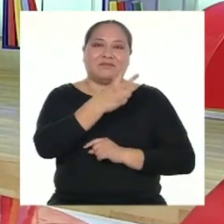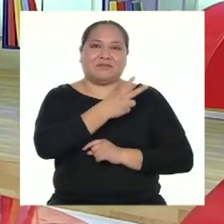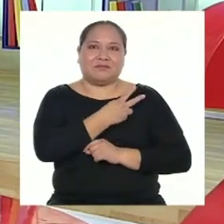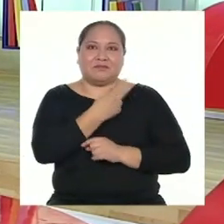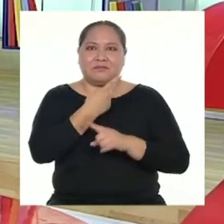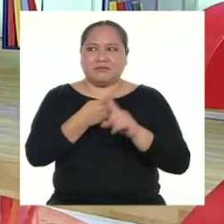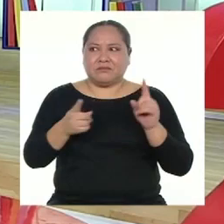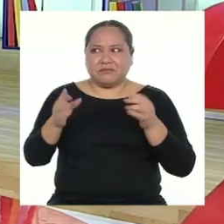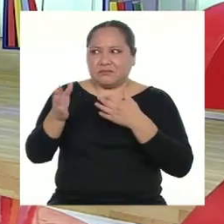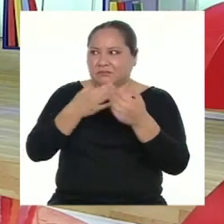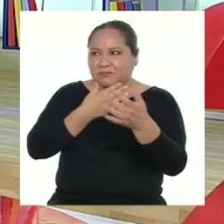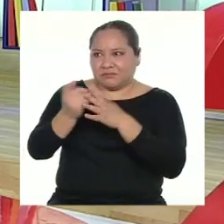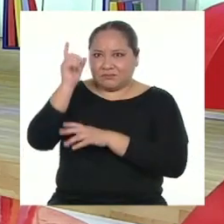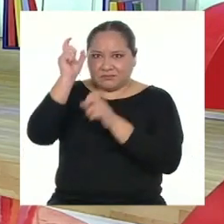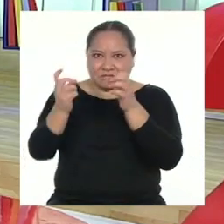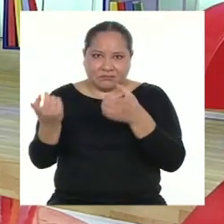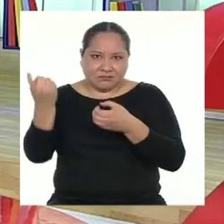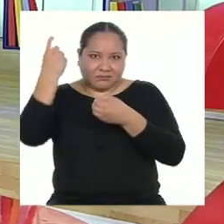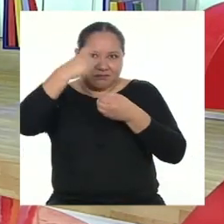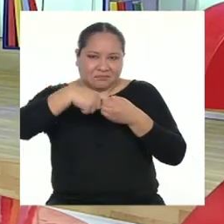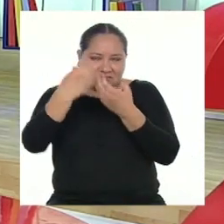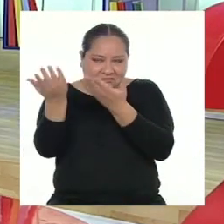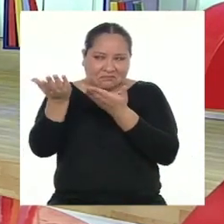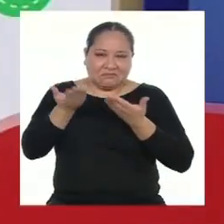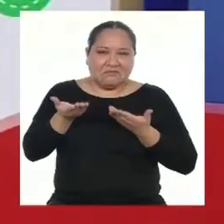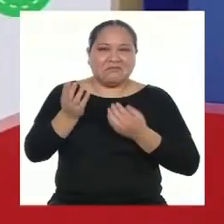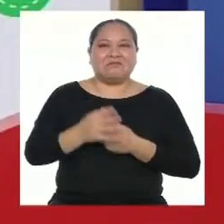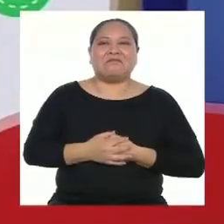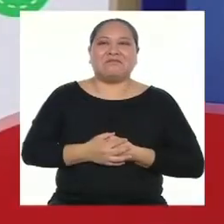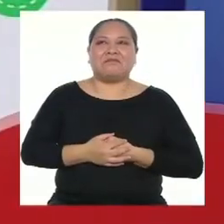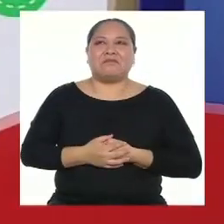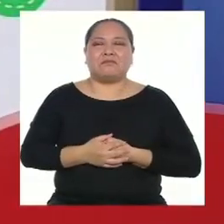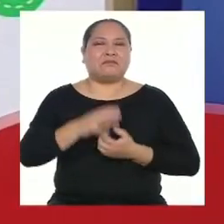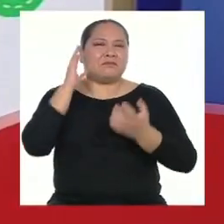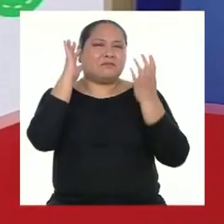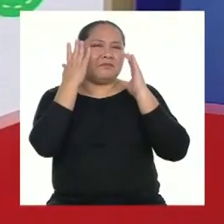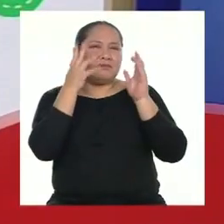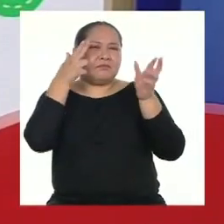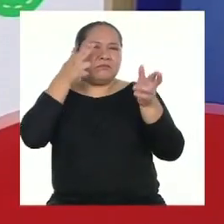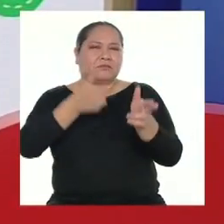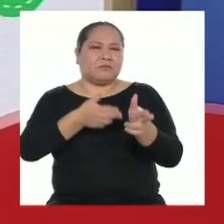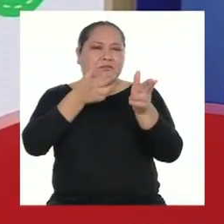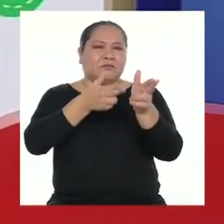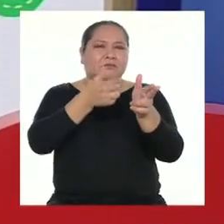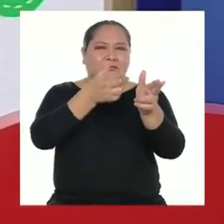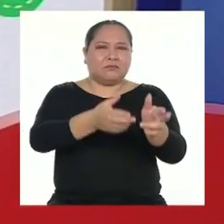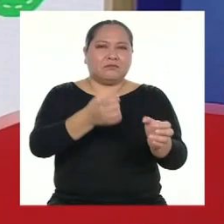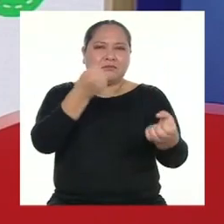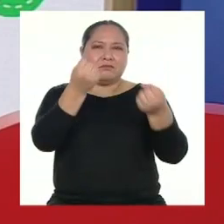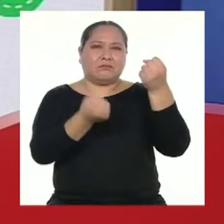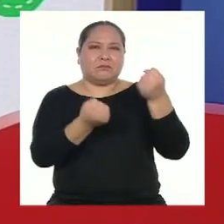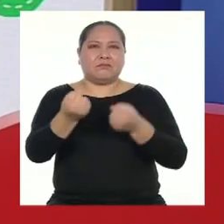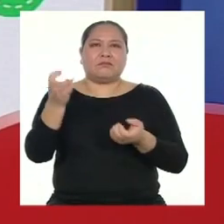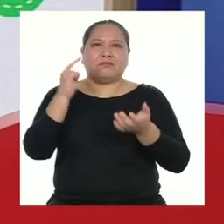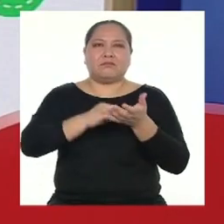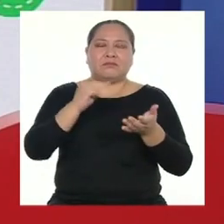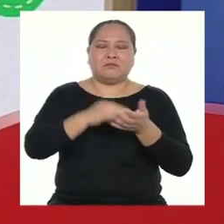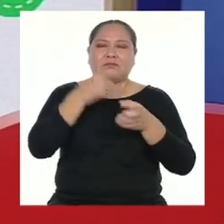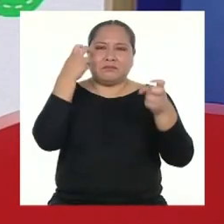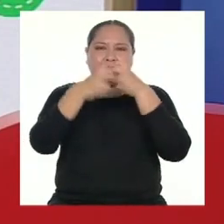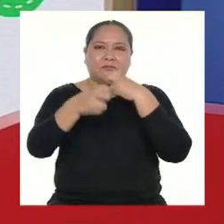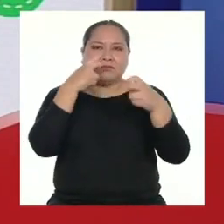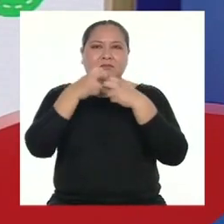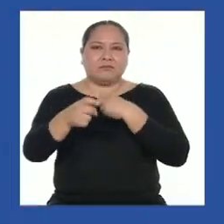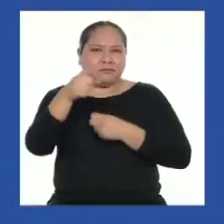pero cualquier persona que quiera acompañarte es bienvenida. Pareciera que el transporte público está teniendo cada vez más y más